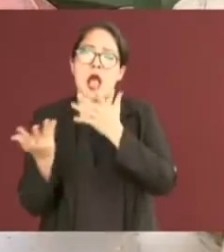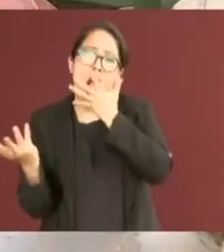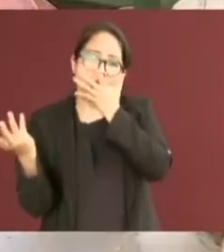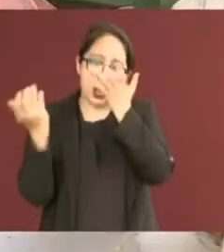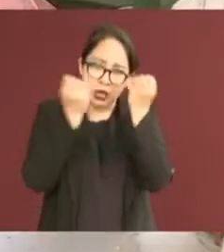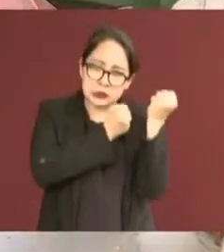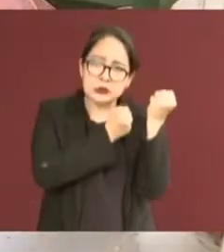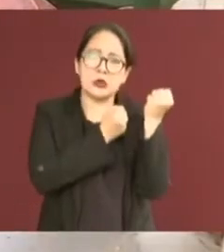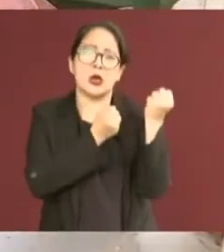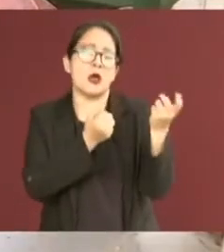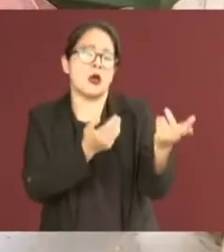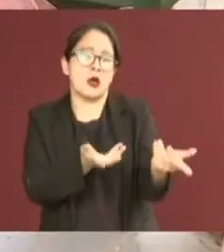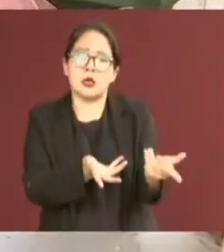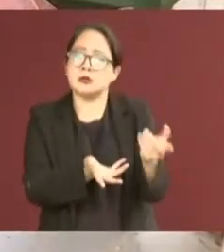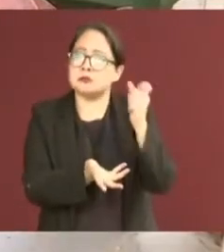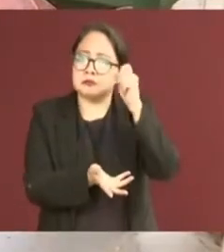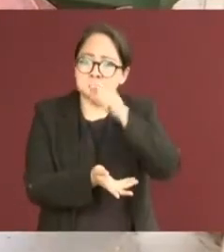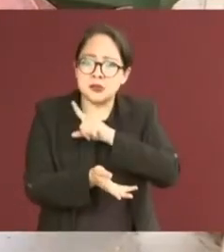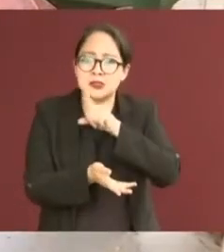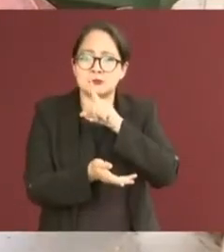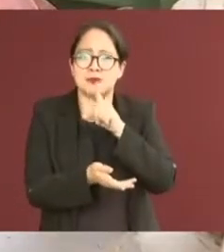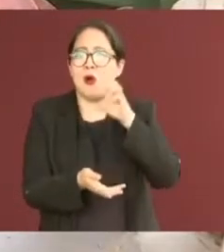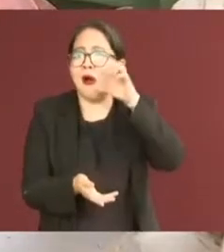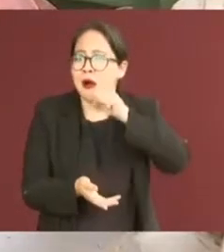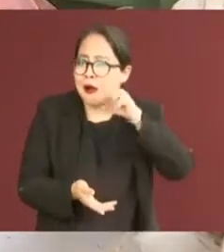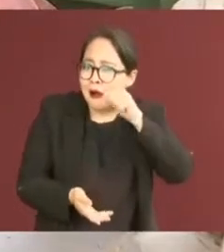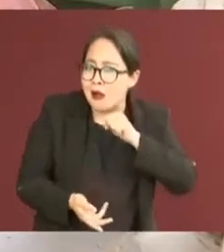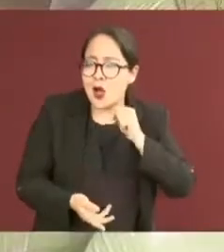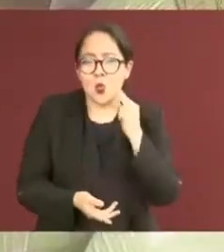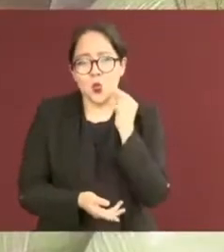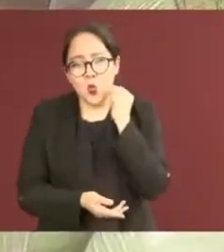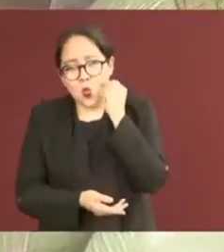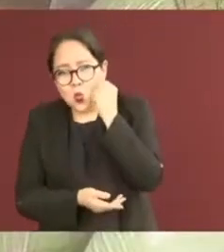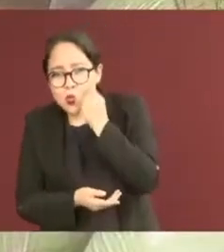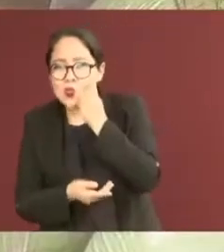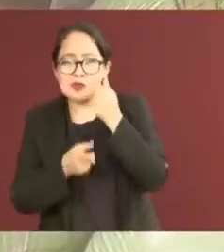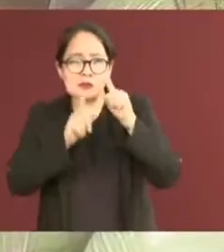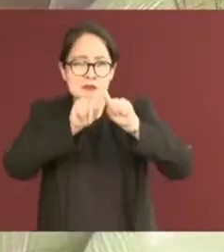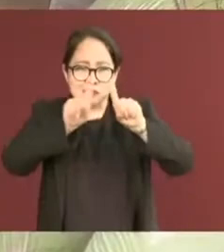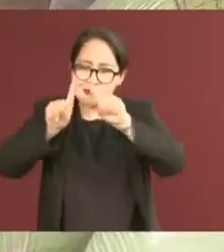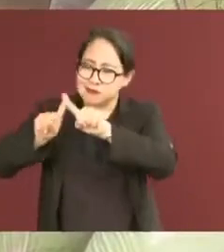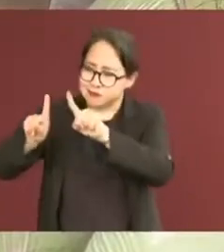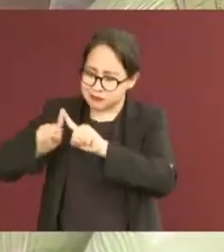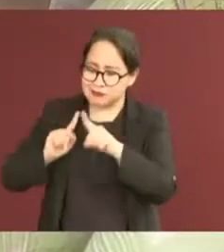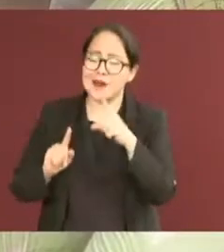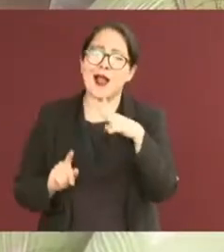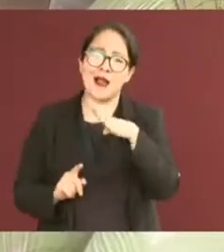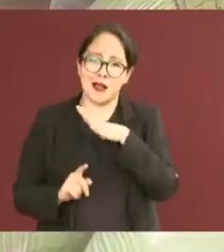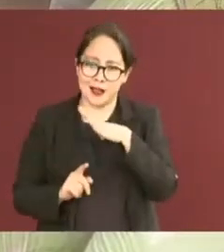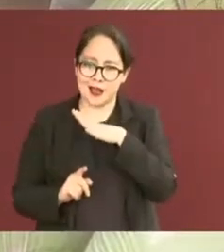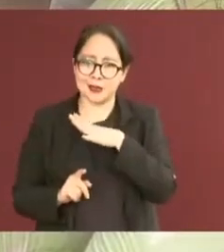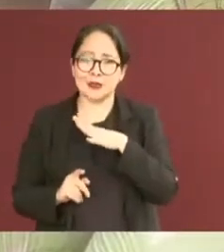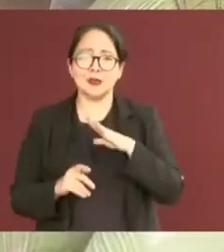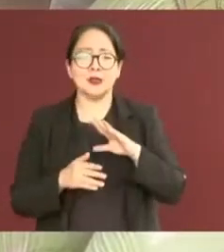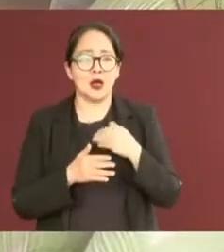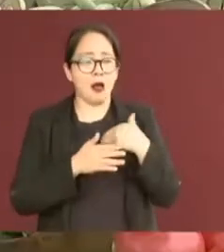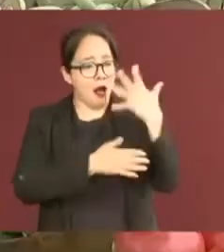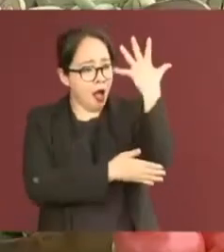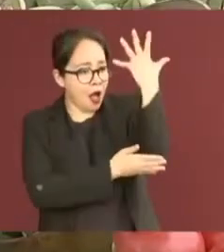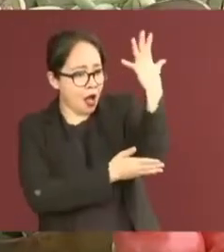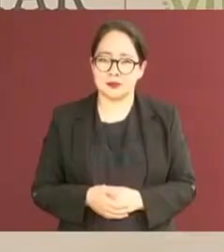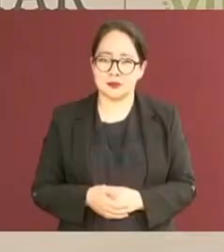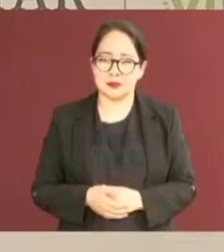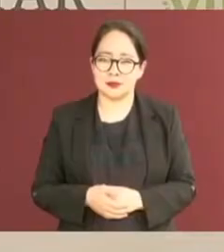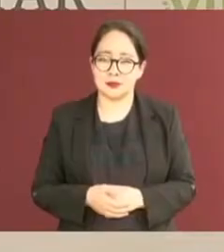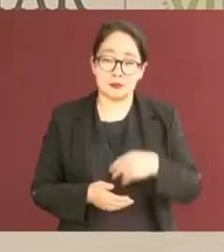Siempre he dicho que el campo es la fábrica más importante